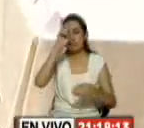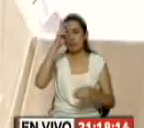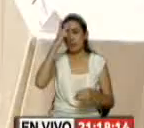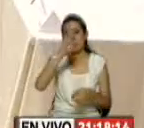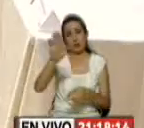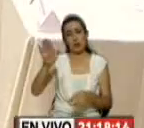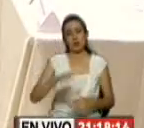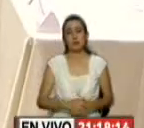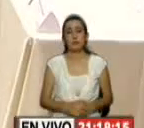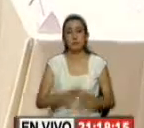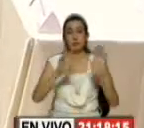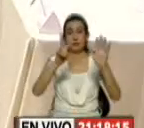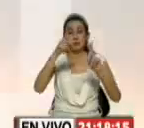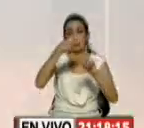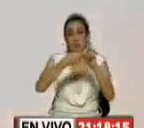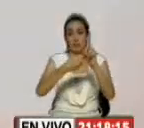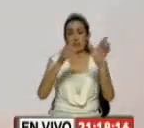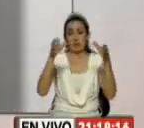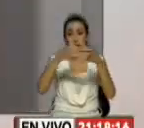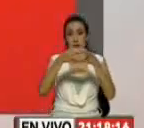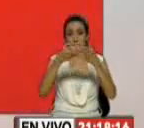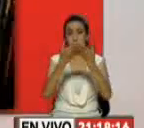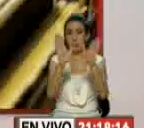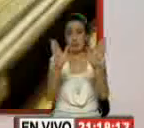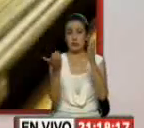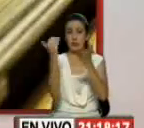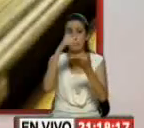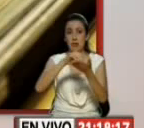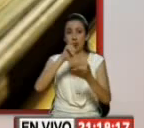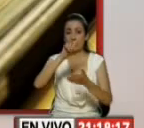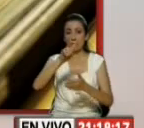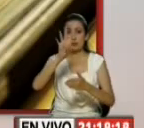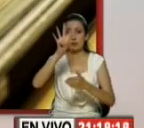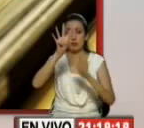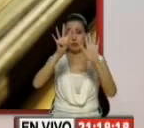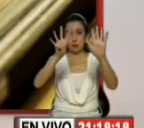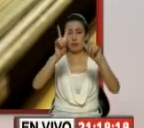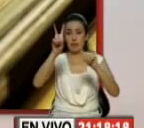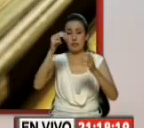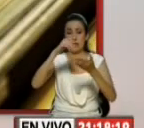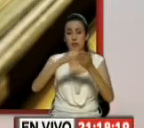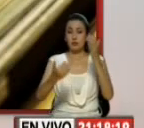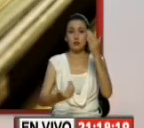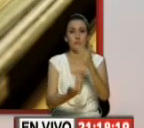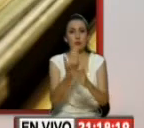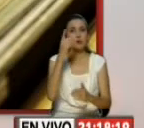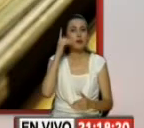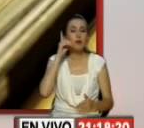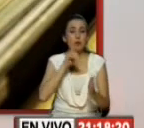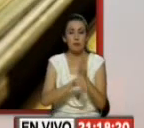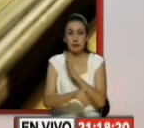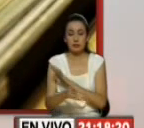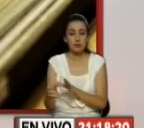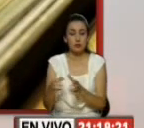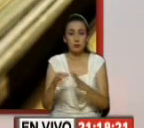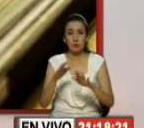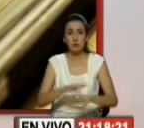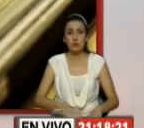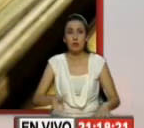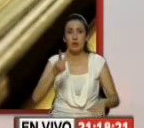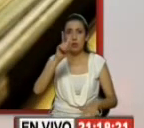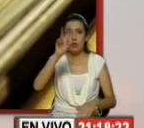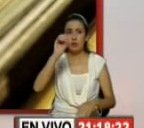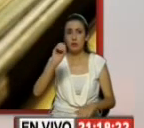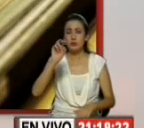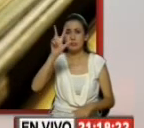Durante estos 7 meses, la comisión logró la reapertura de 292 casos. 203 docentes involucrados en estos hechos han